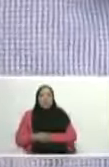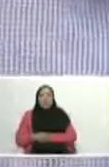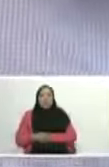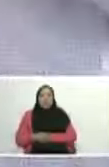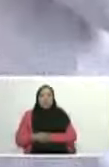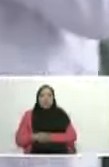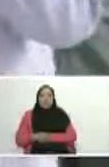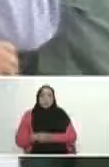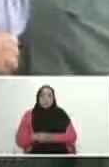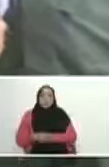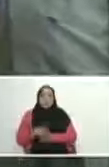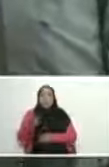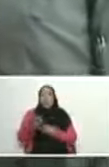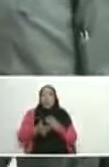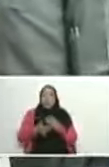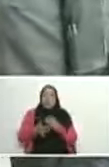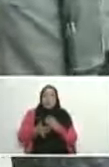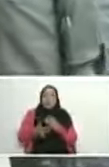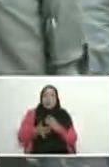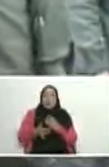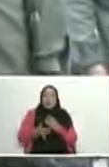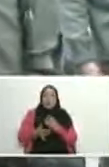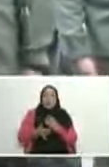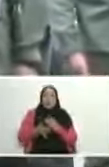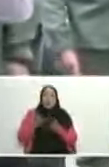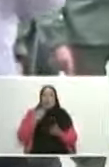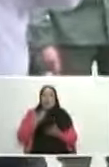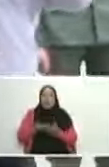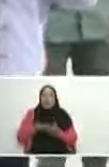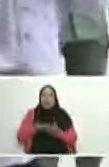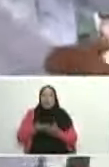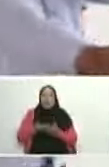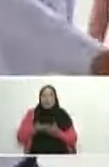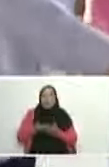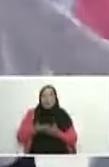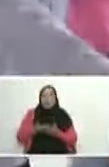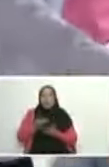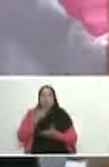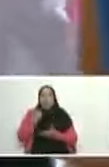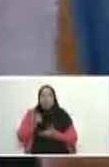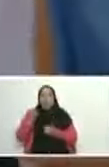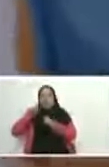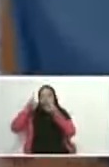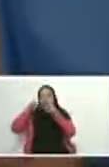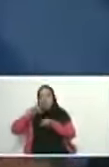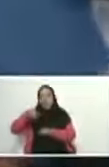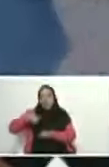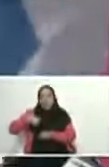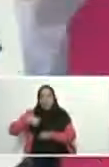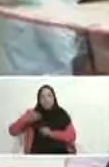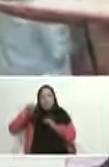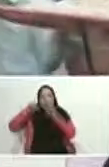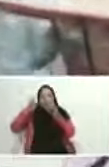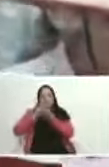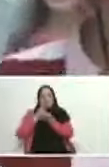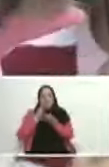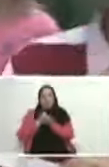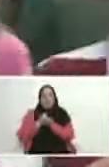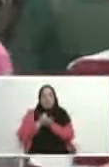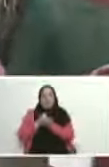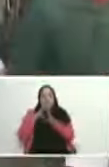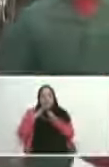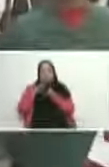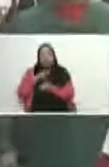Eso, Eti, es su técnica. ¿Ah? Gracias. Las admiro. Ustedes son inspiración para